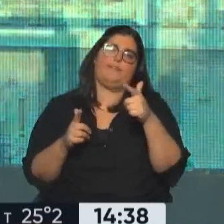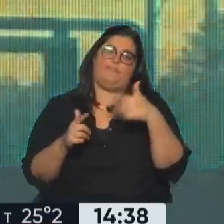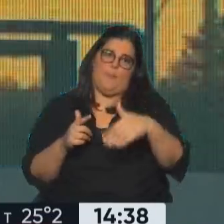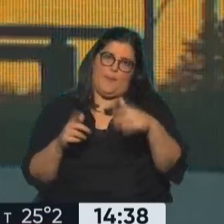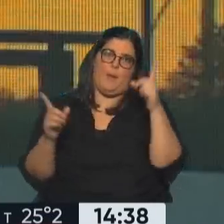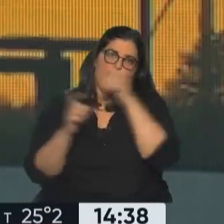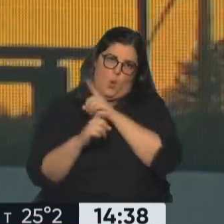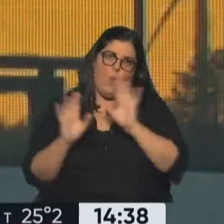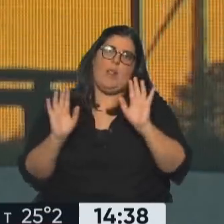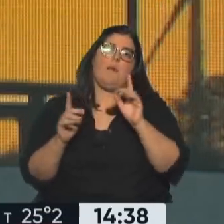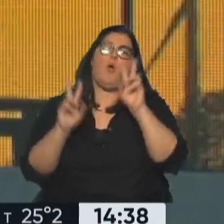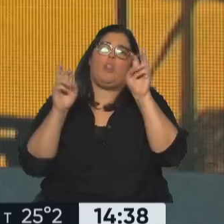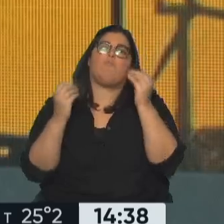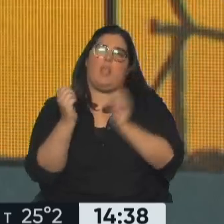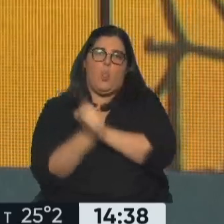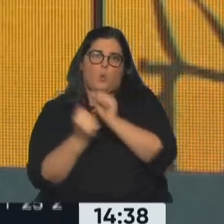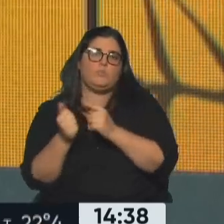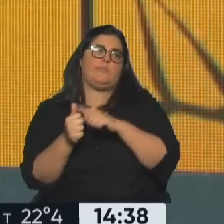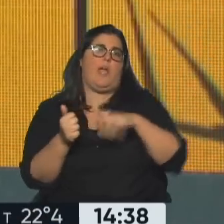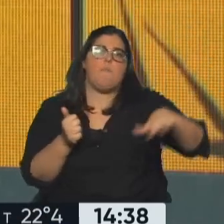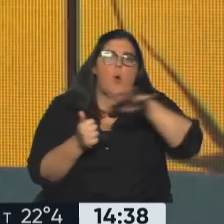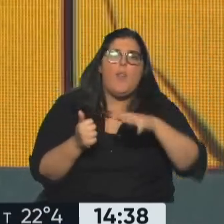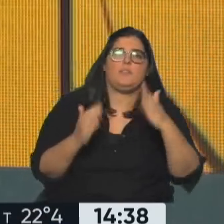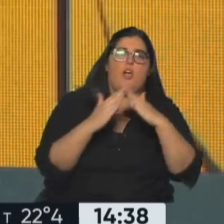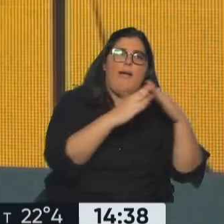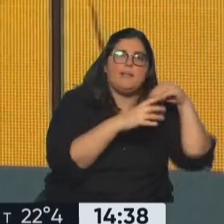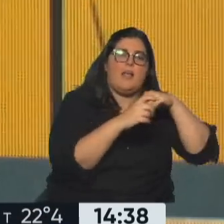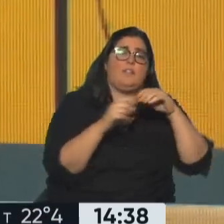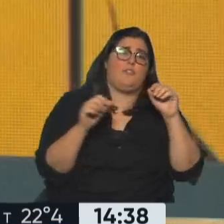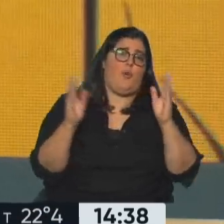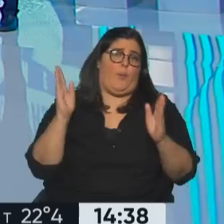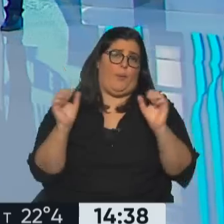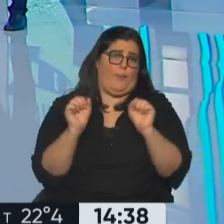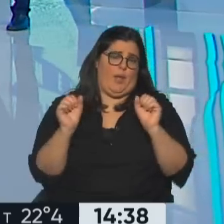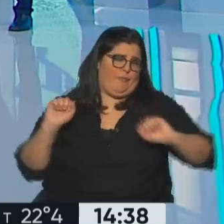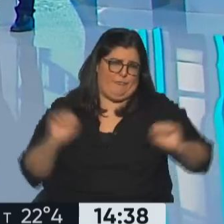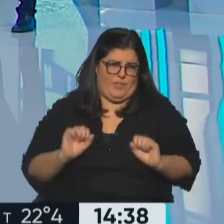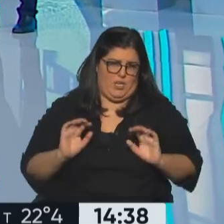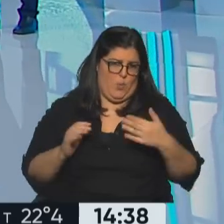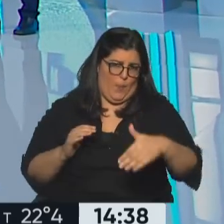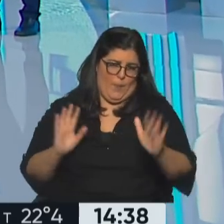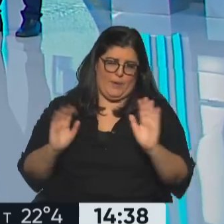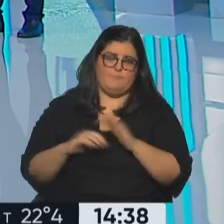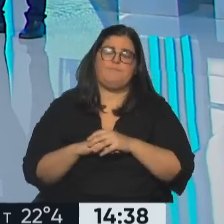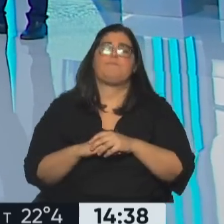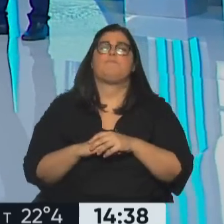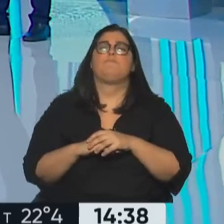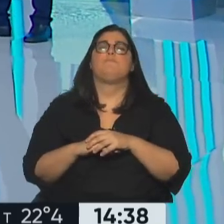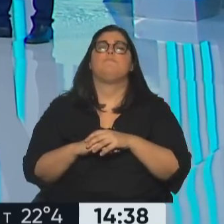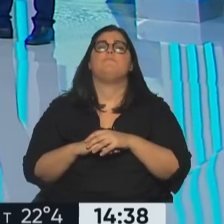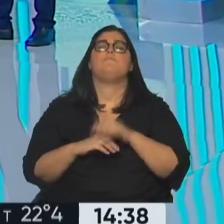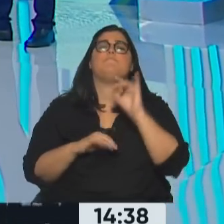problemas en términos de la industria y de la población. Leticia, que va a pasar un invierno frío. Sí, Pablo. Efecto Lehman Brothers en el